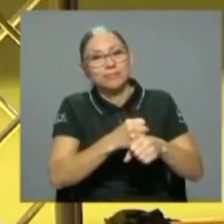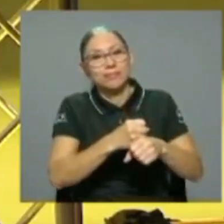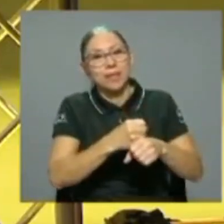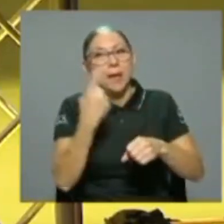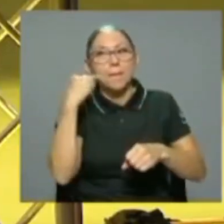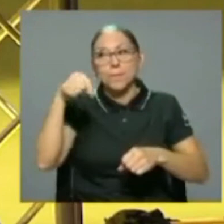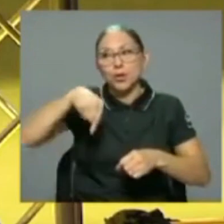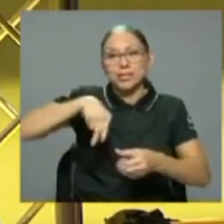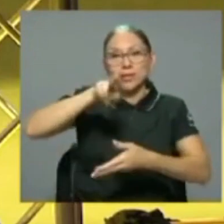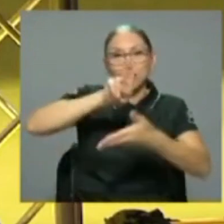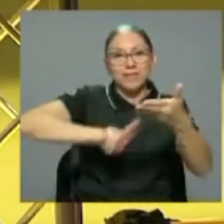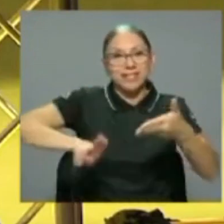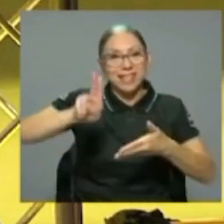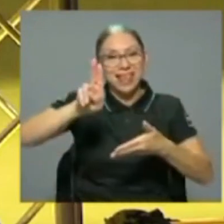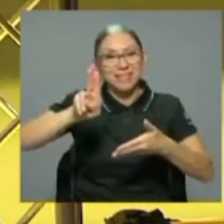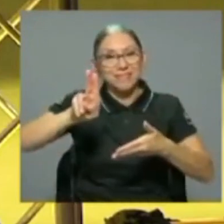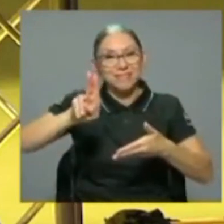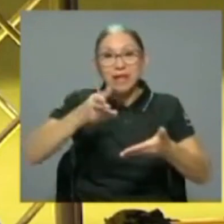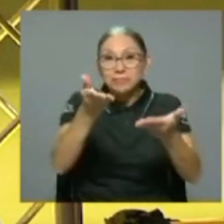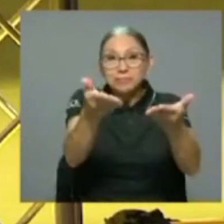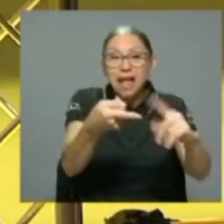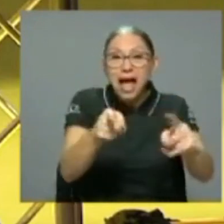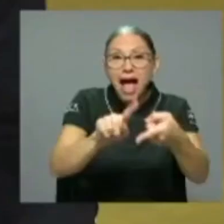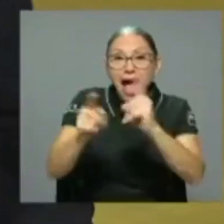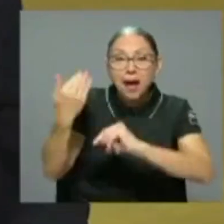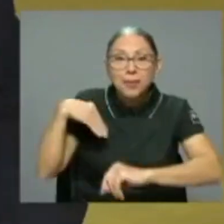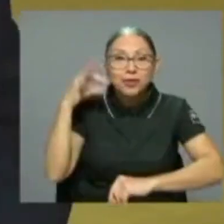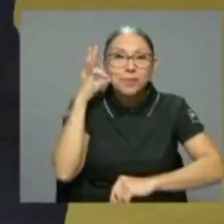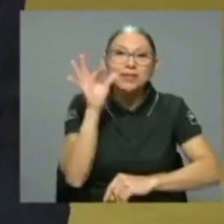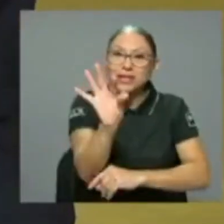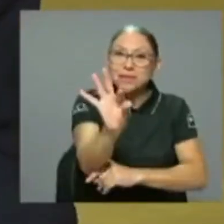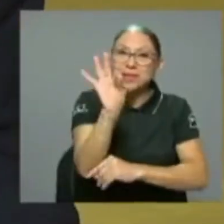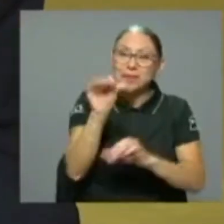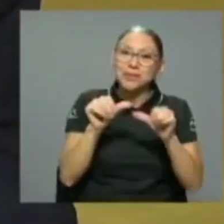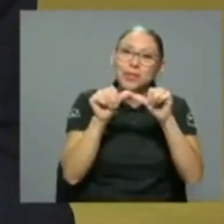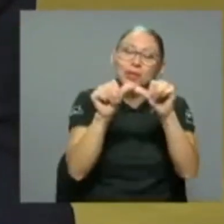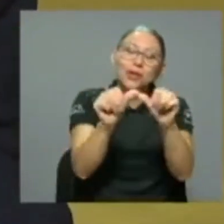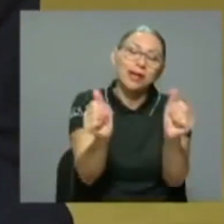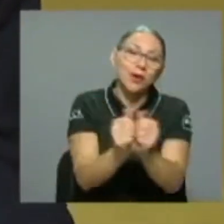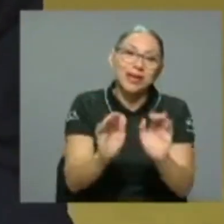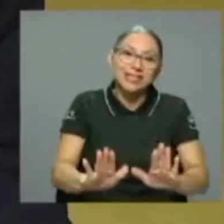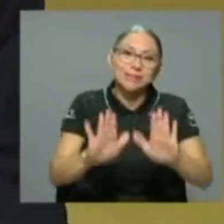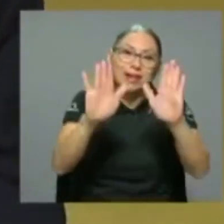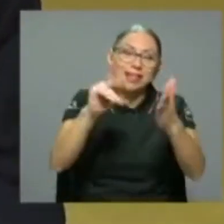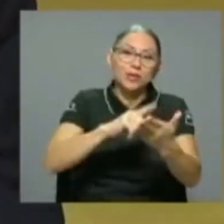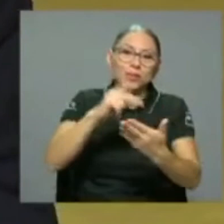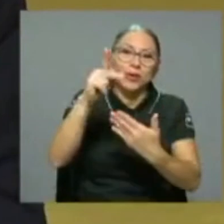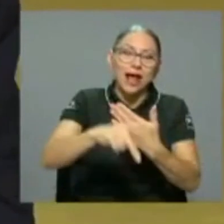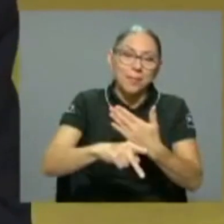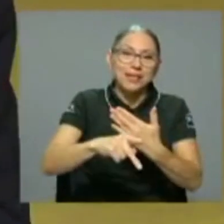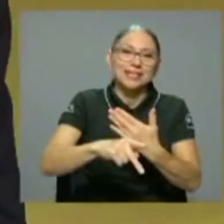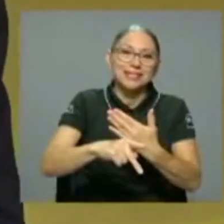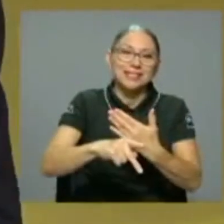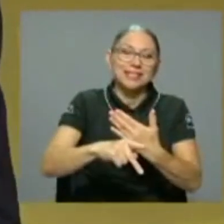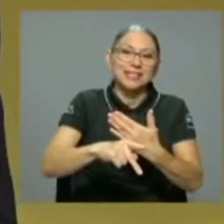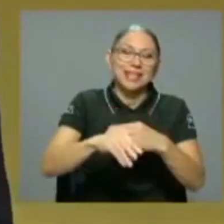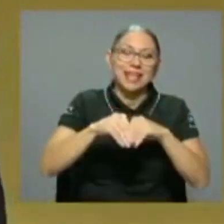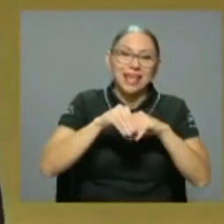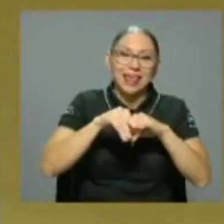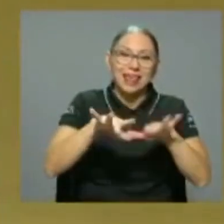esta universidad. A las amigas y amigos los invitamos a que se queden con los espléndidos programas que